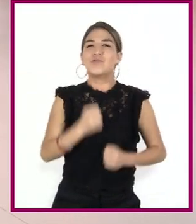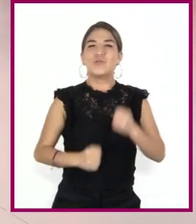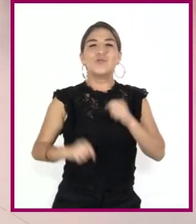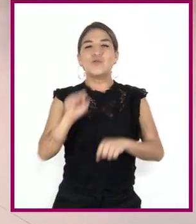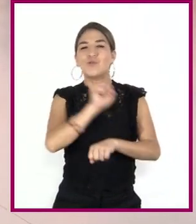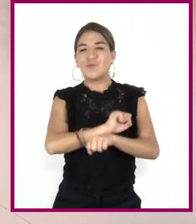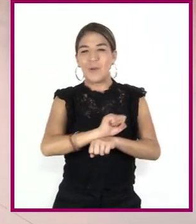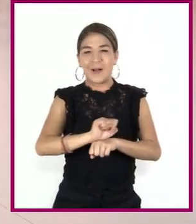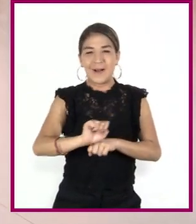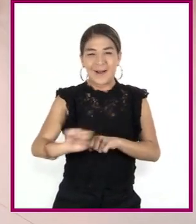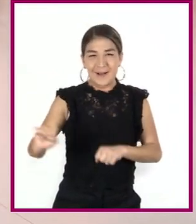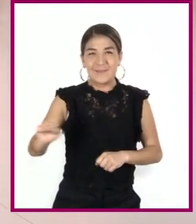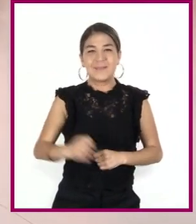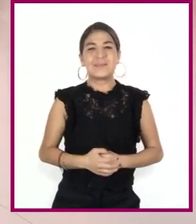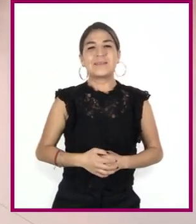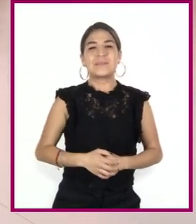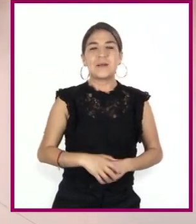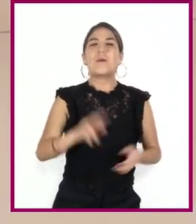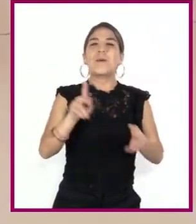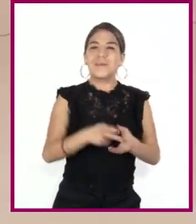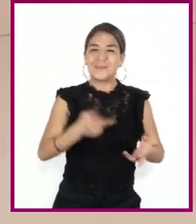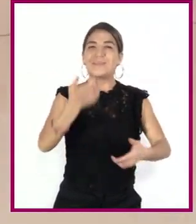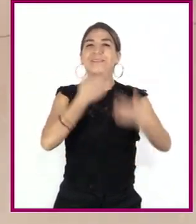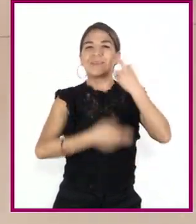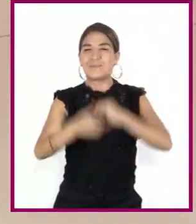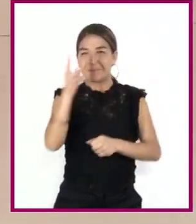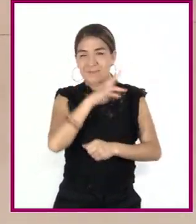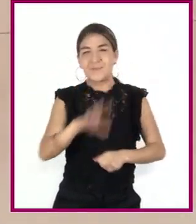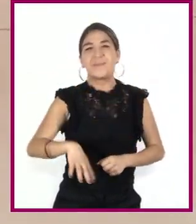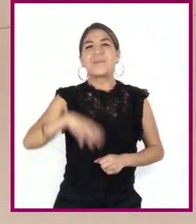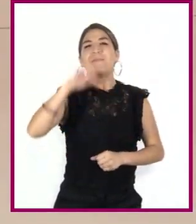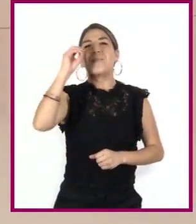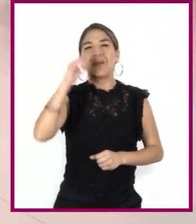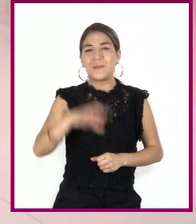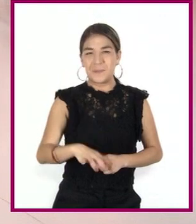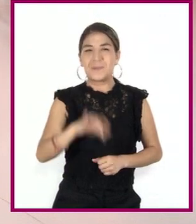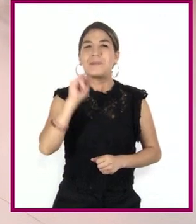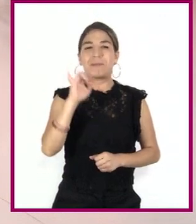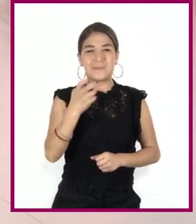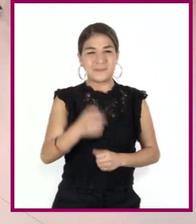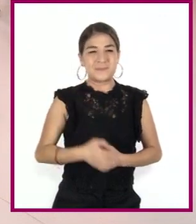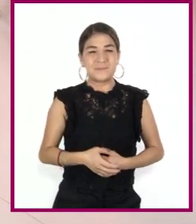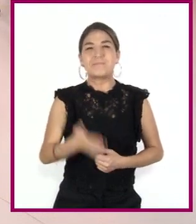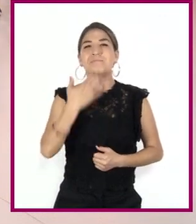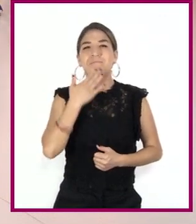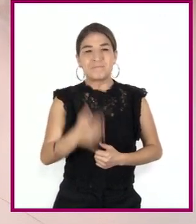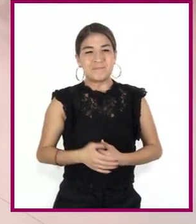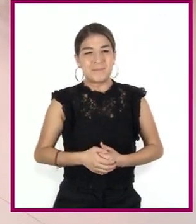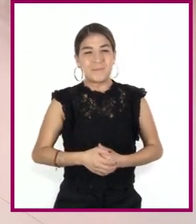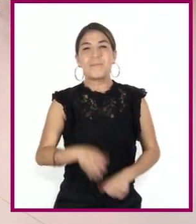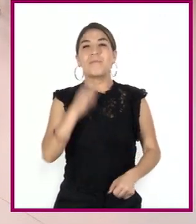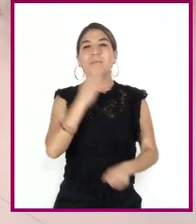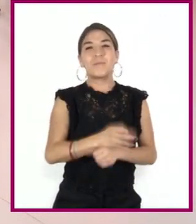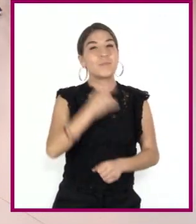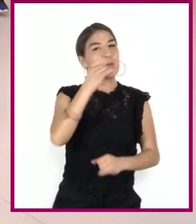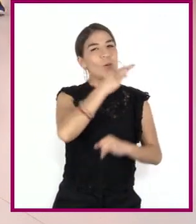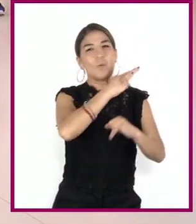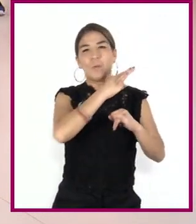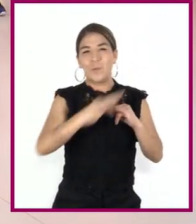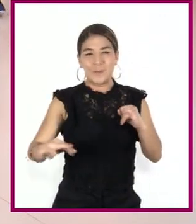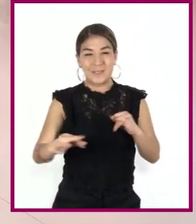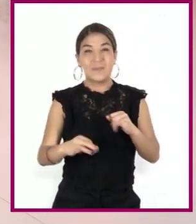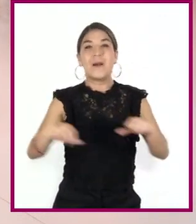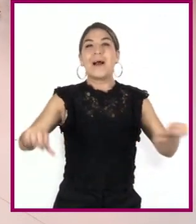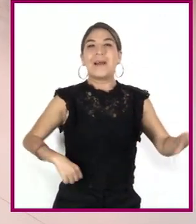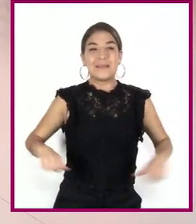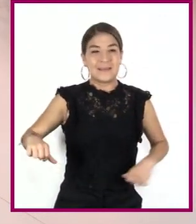Y nuevamente recuperamos nuestra respiración. Exactamente. Muy bien. Y vamos a realizar la última ronda,